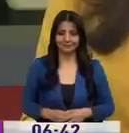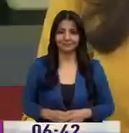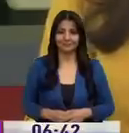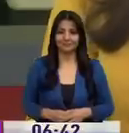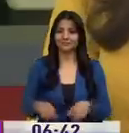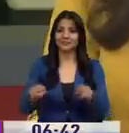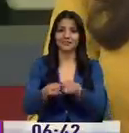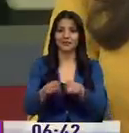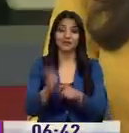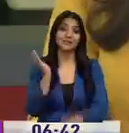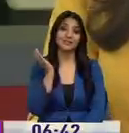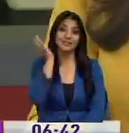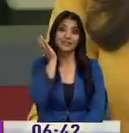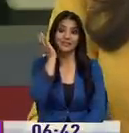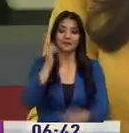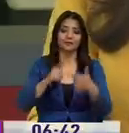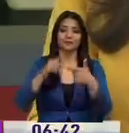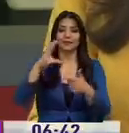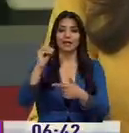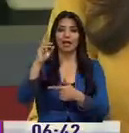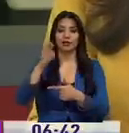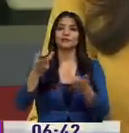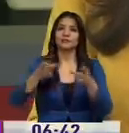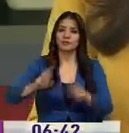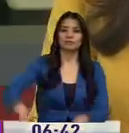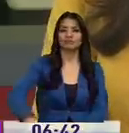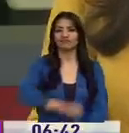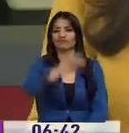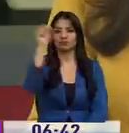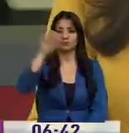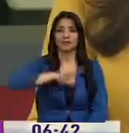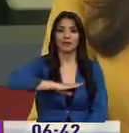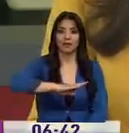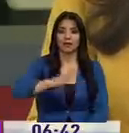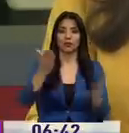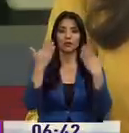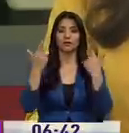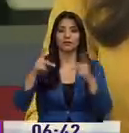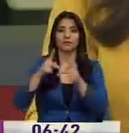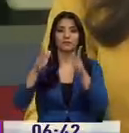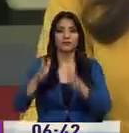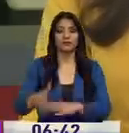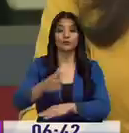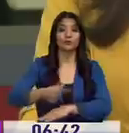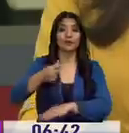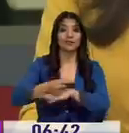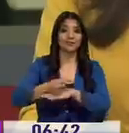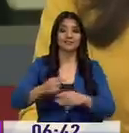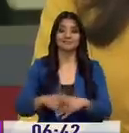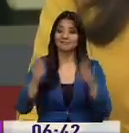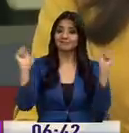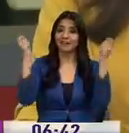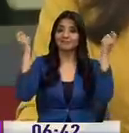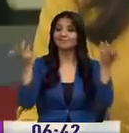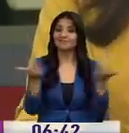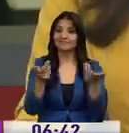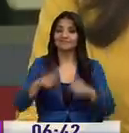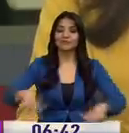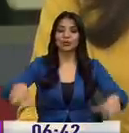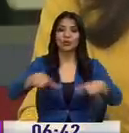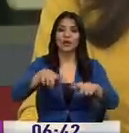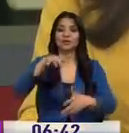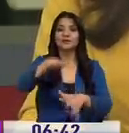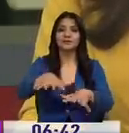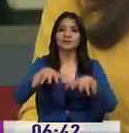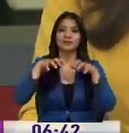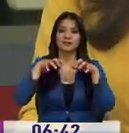Respectivamente, Cintia Viteri y Carlos Ruiz Morales se declararon alcaldesa de Guayaquil y prefecto de Guayas. Los festejos los realizaron en el Centro de